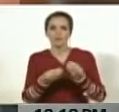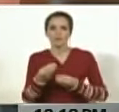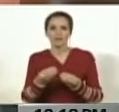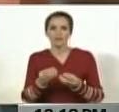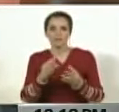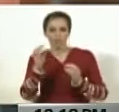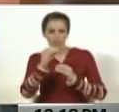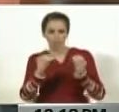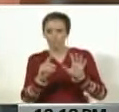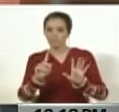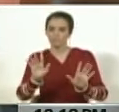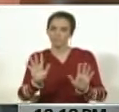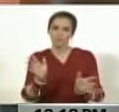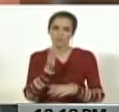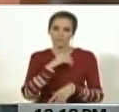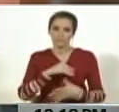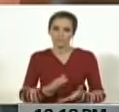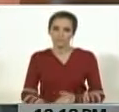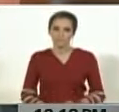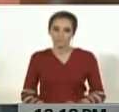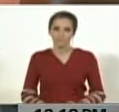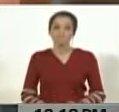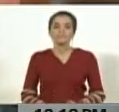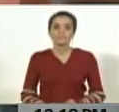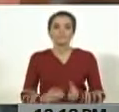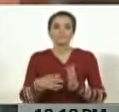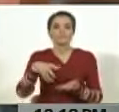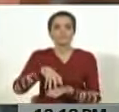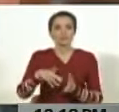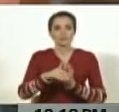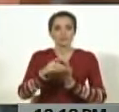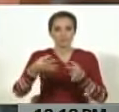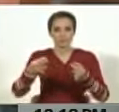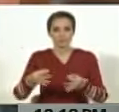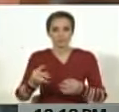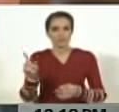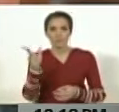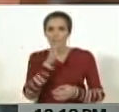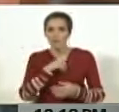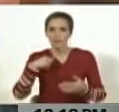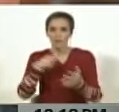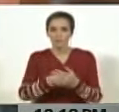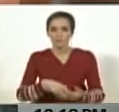desajuste institucional en el Estado de Derecho y mucho menos un golpe de Estado.